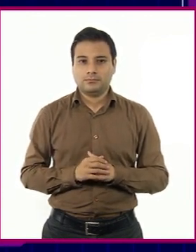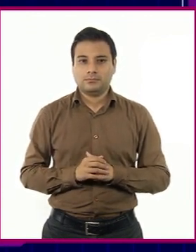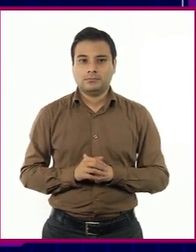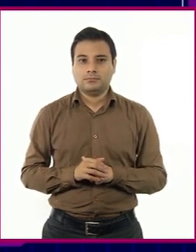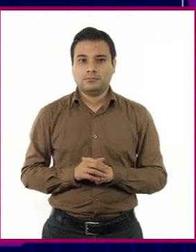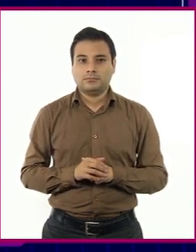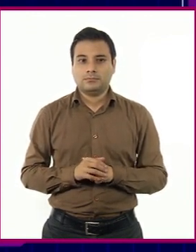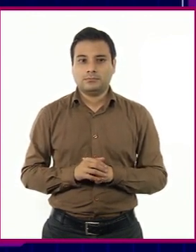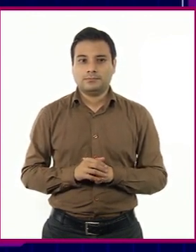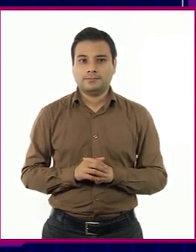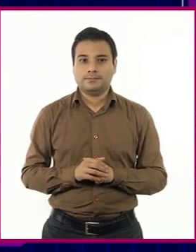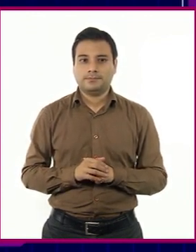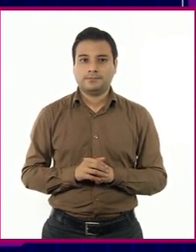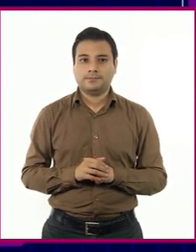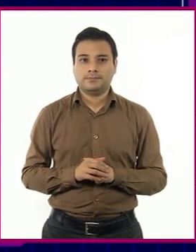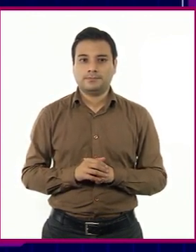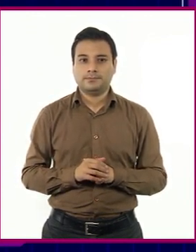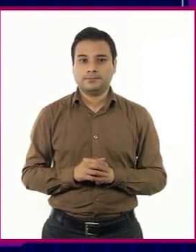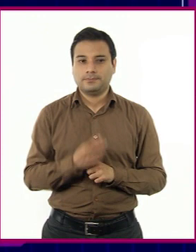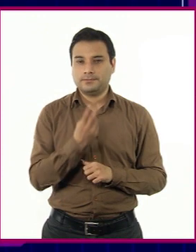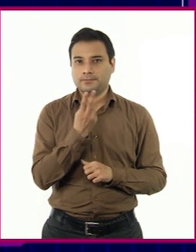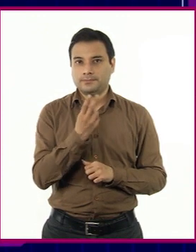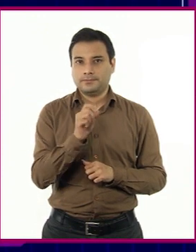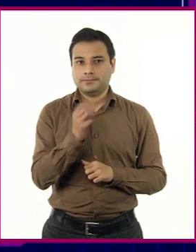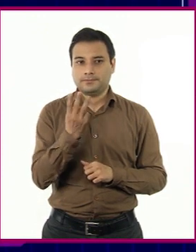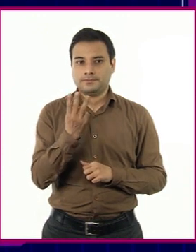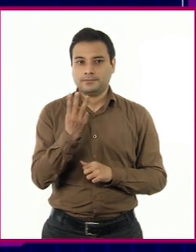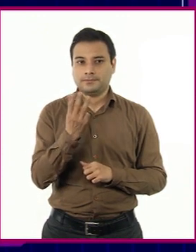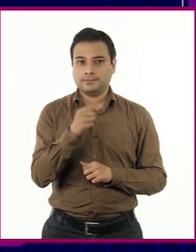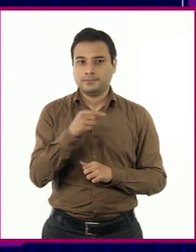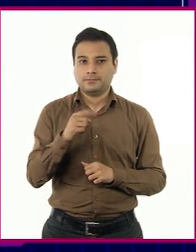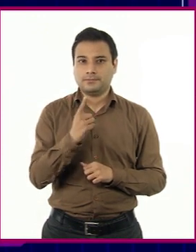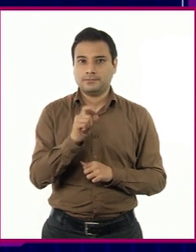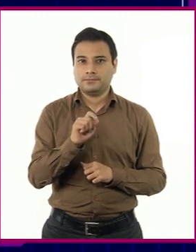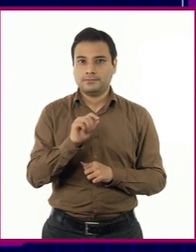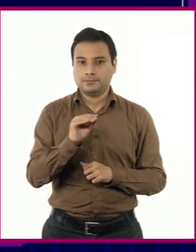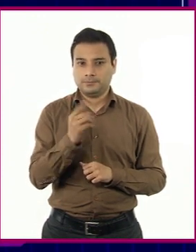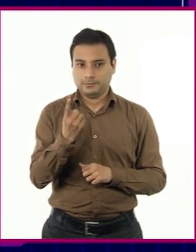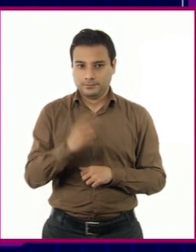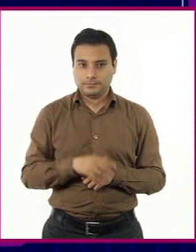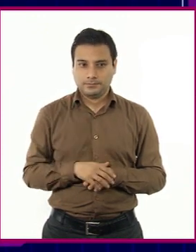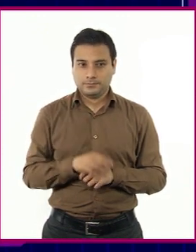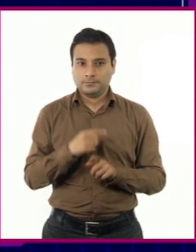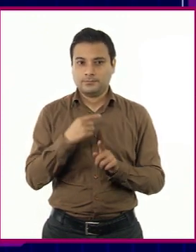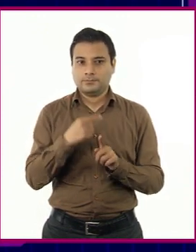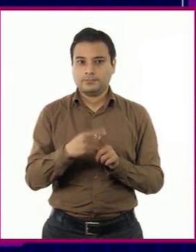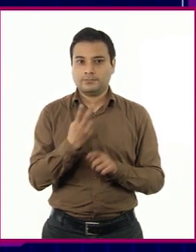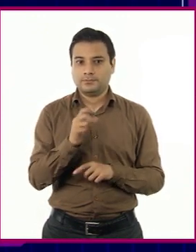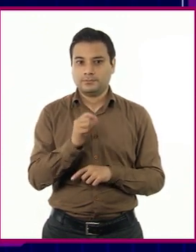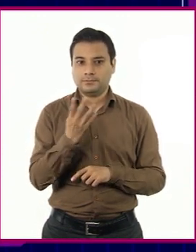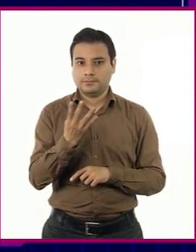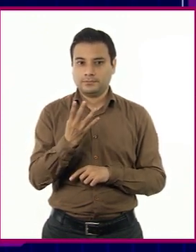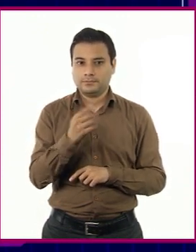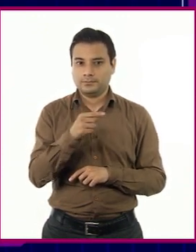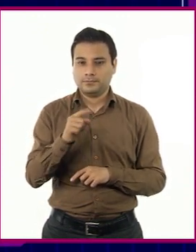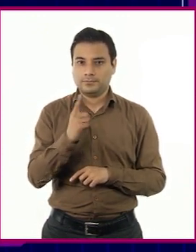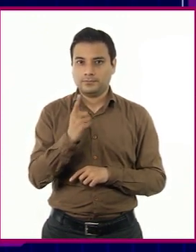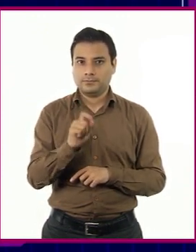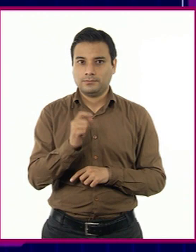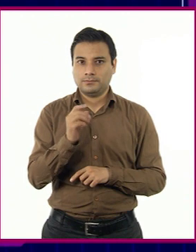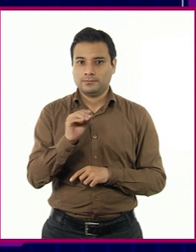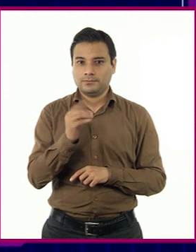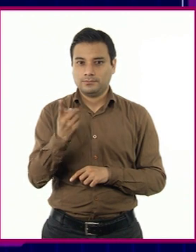1.91 más el valor absoluto de 2.4 menos 1.91 más el valor